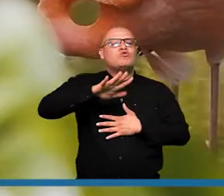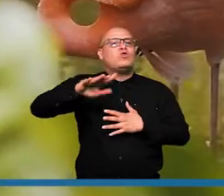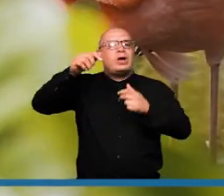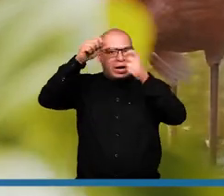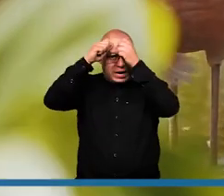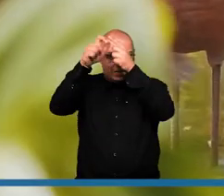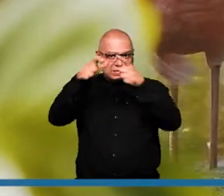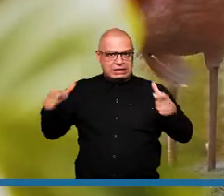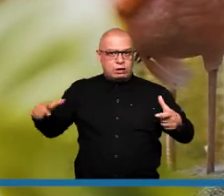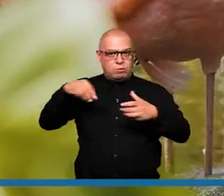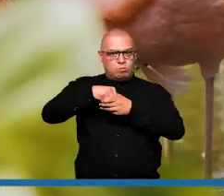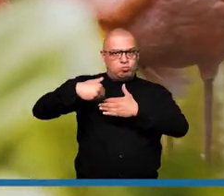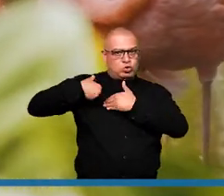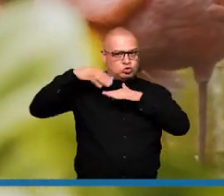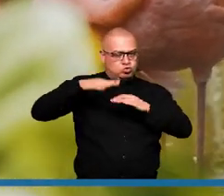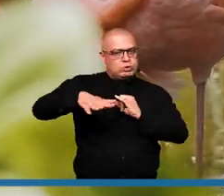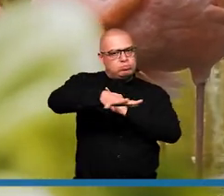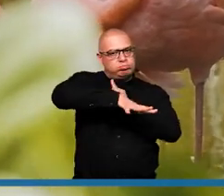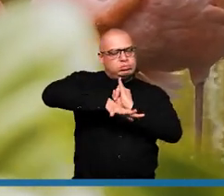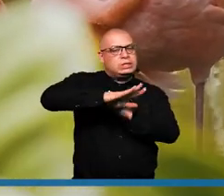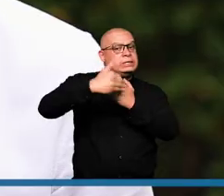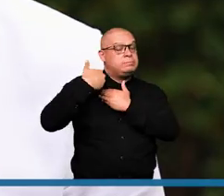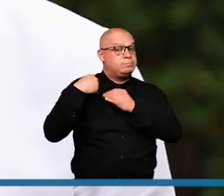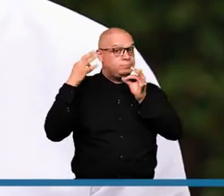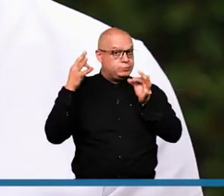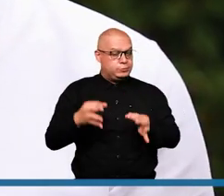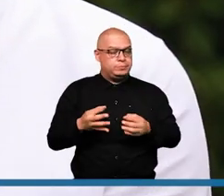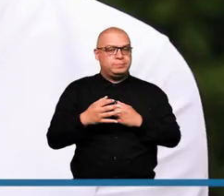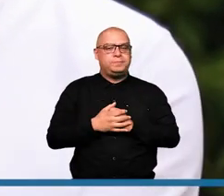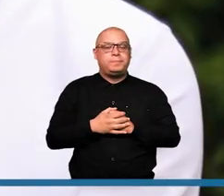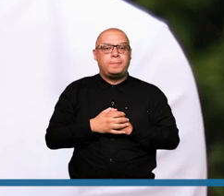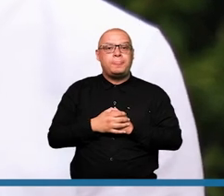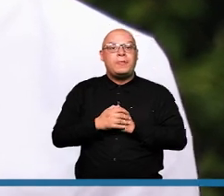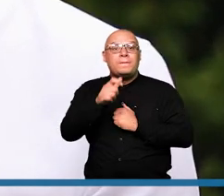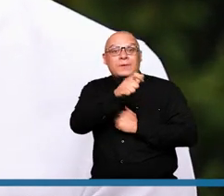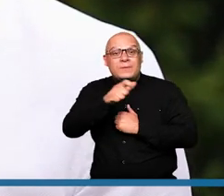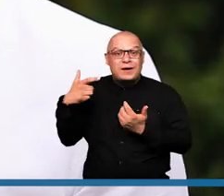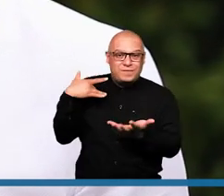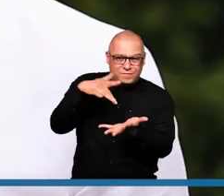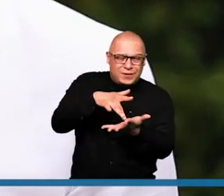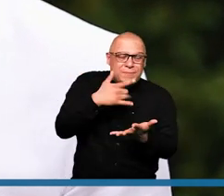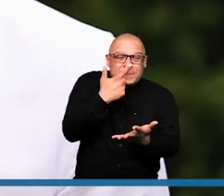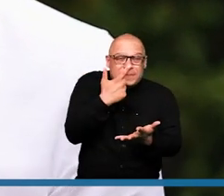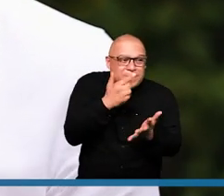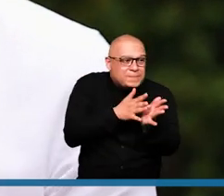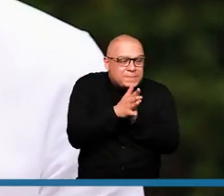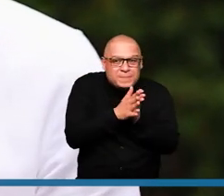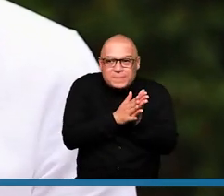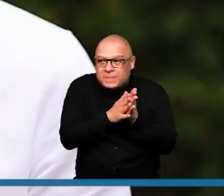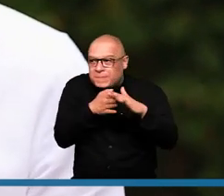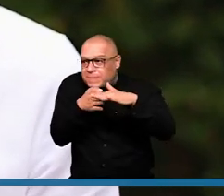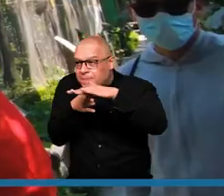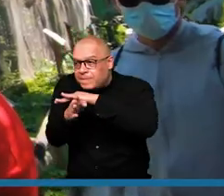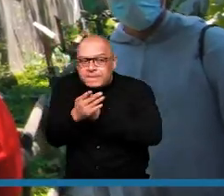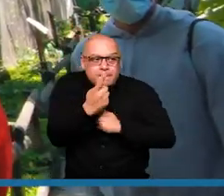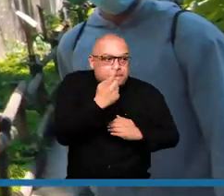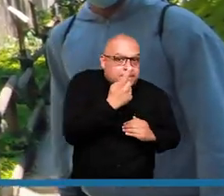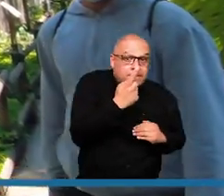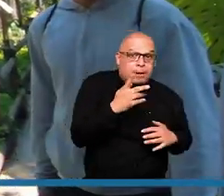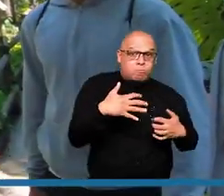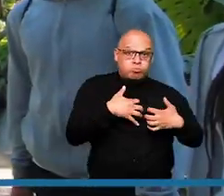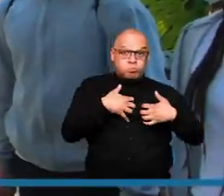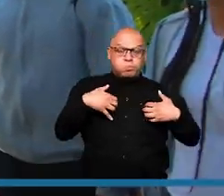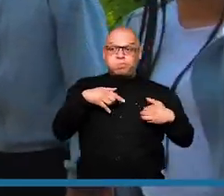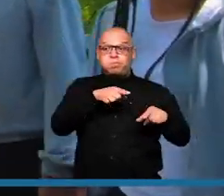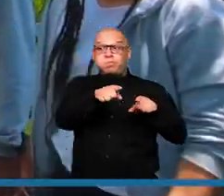que pertenece a la autoridad ambiental. Las personas cuando van y visitan a este lugar tienen que entender que mucha de la